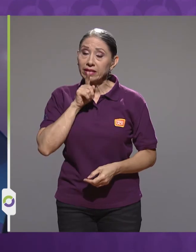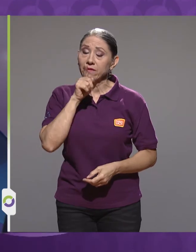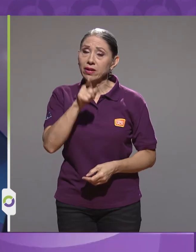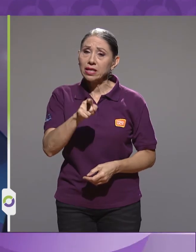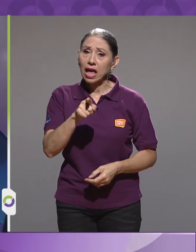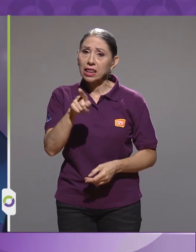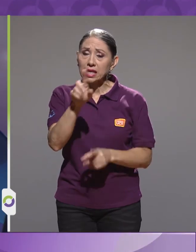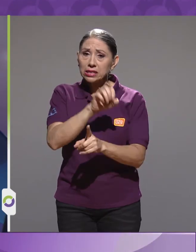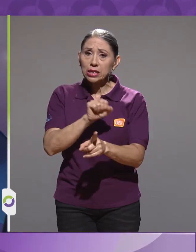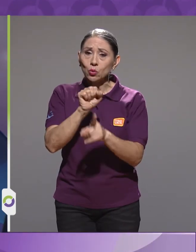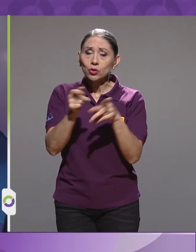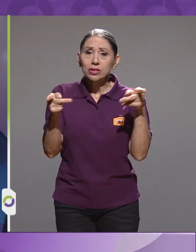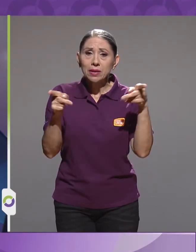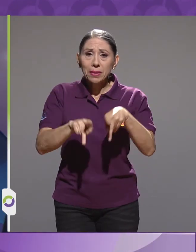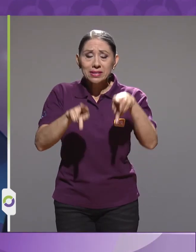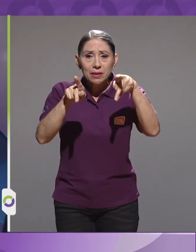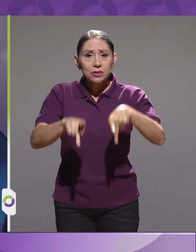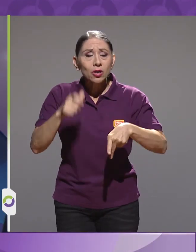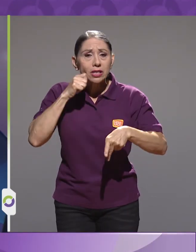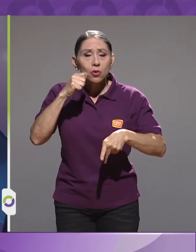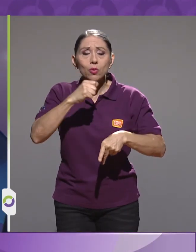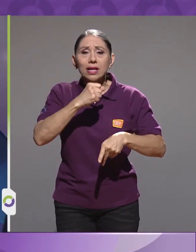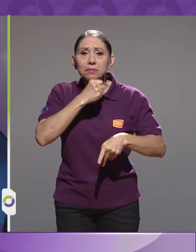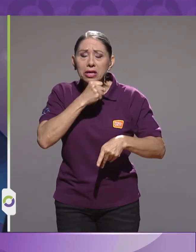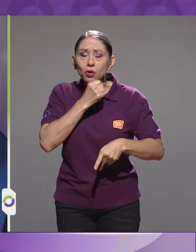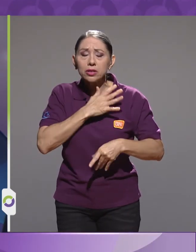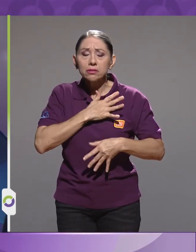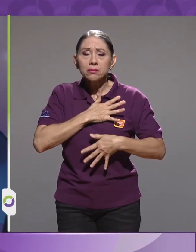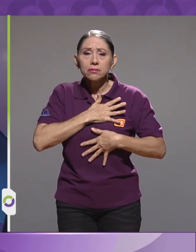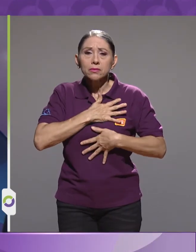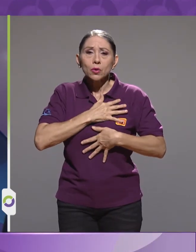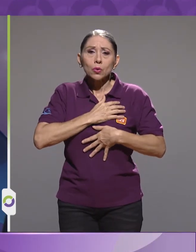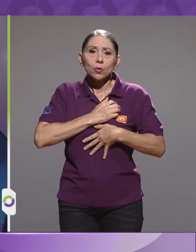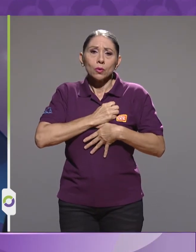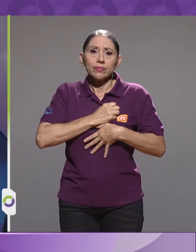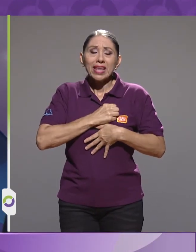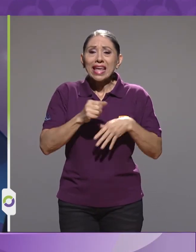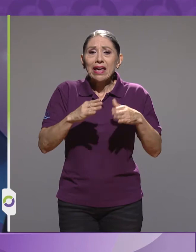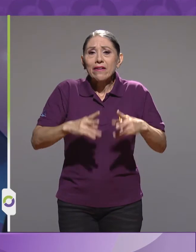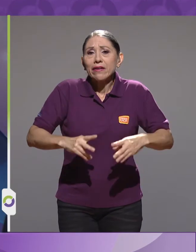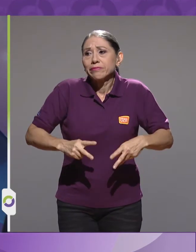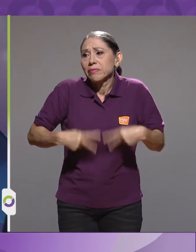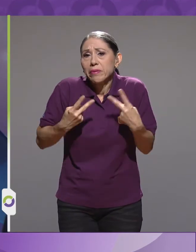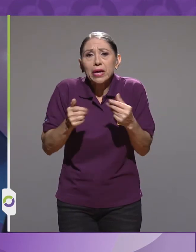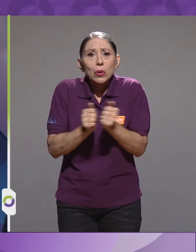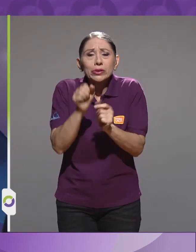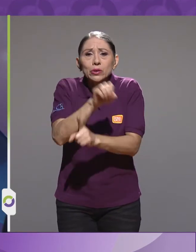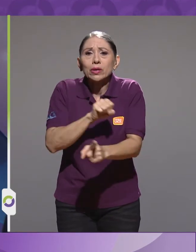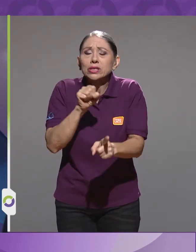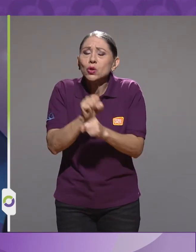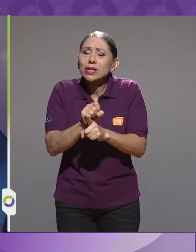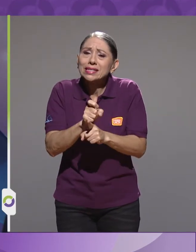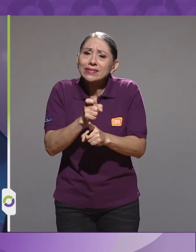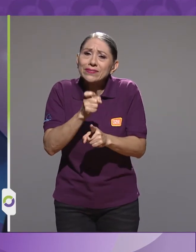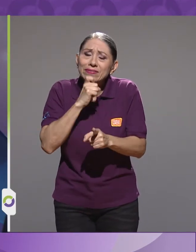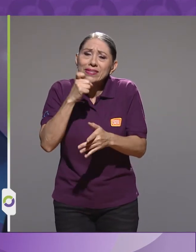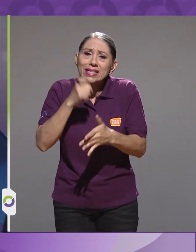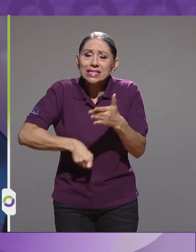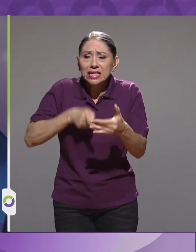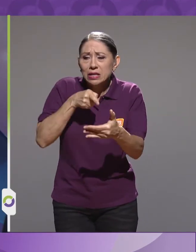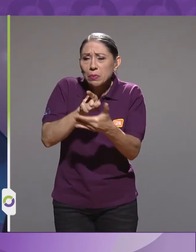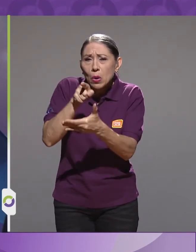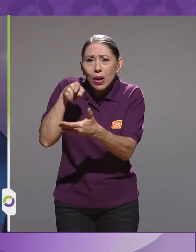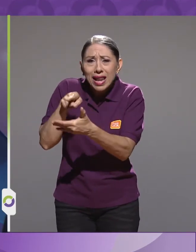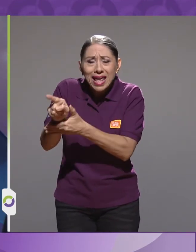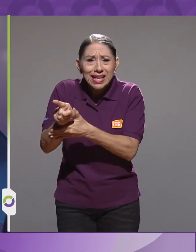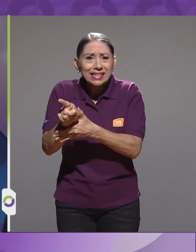Son de verdad desgarradoras las realidades de muchas personas adultas mayores que viven en condiciones precarias, que se enfrentan a la violencia, el abandono